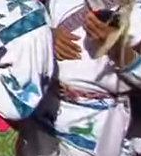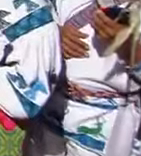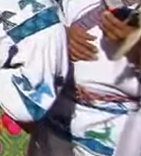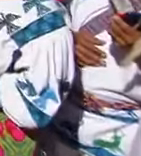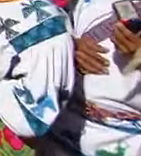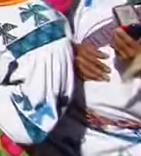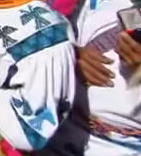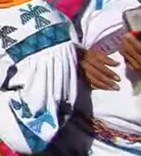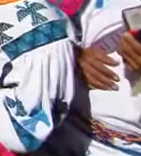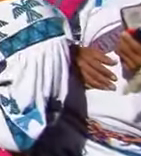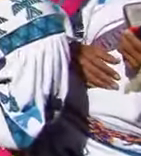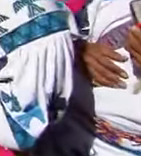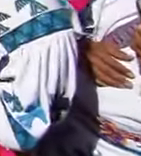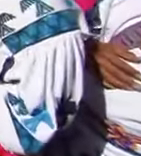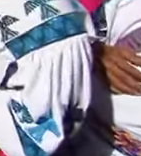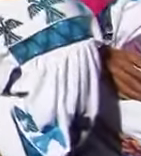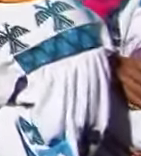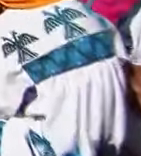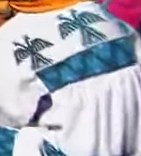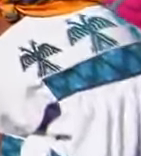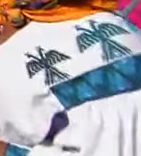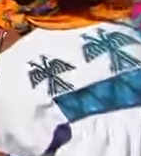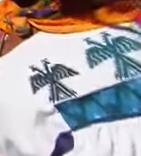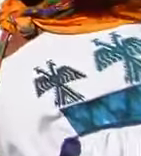Muchas gracias, deidades.